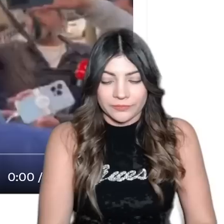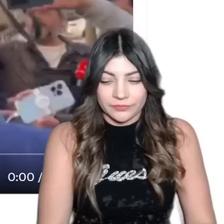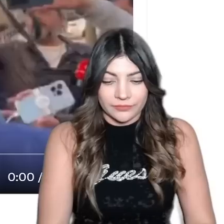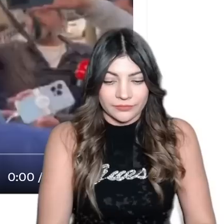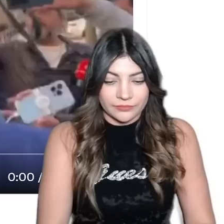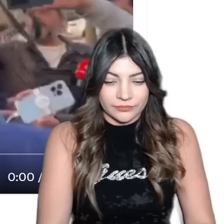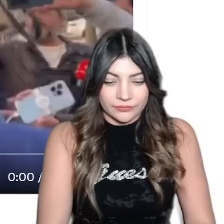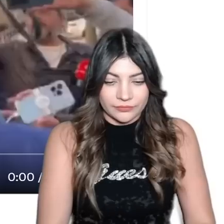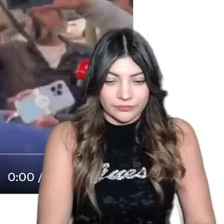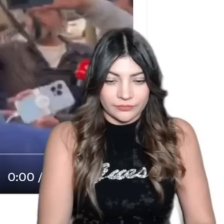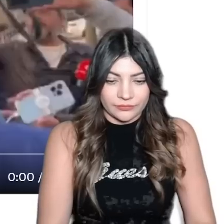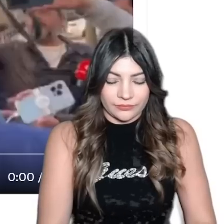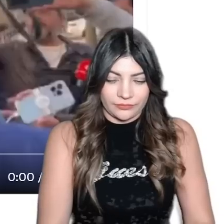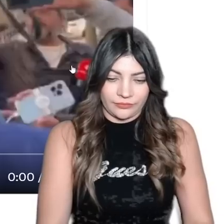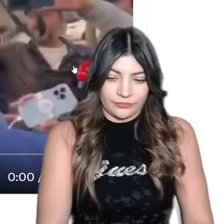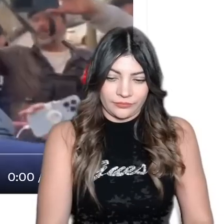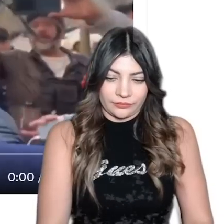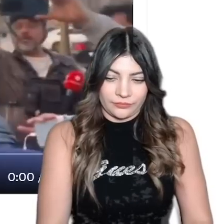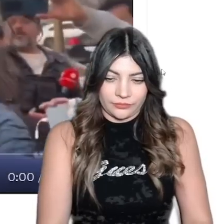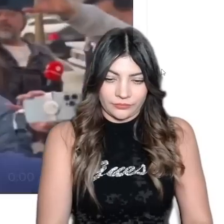verlo.